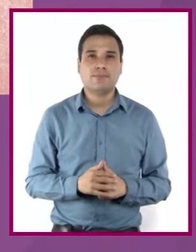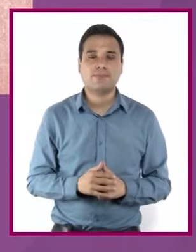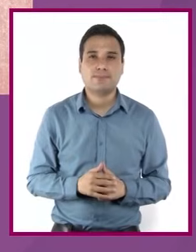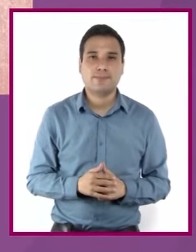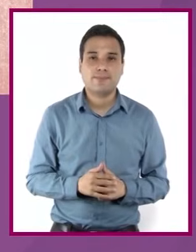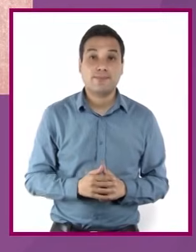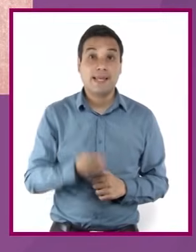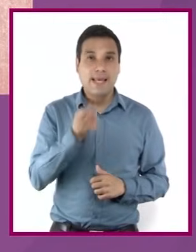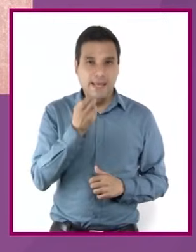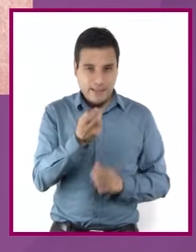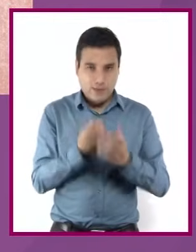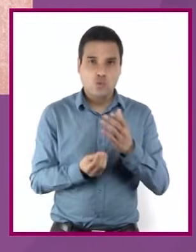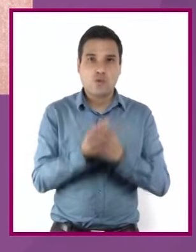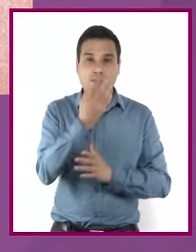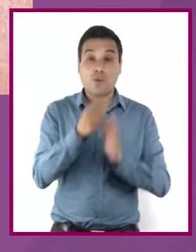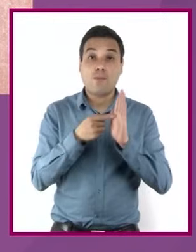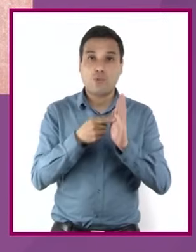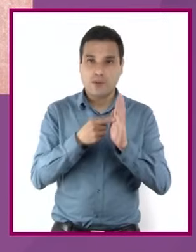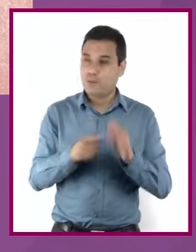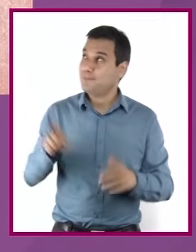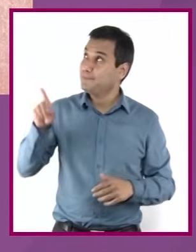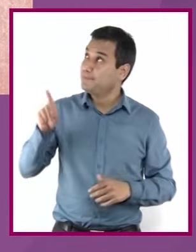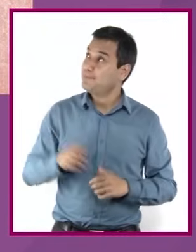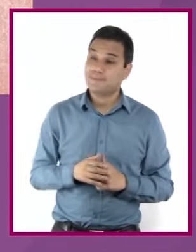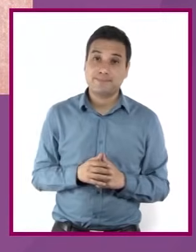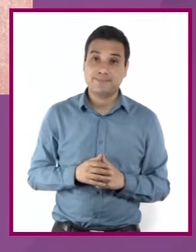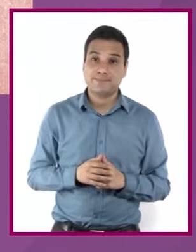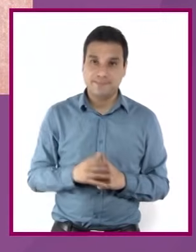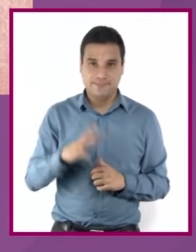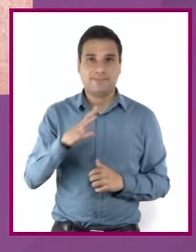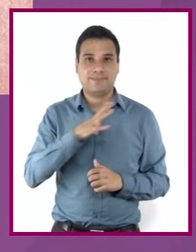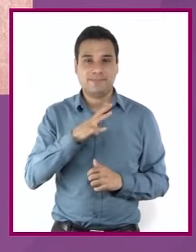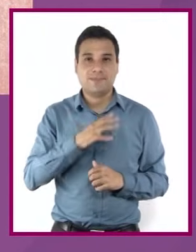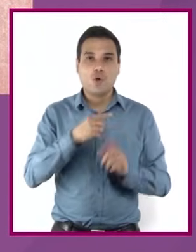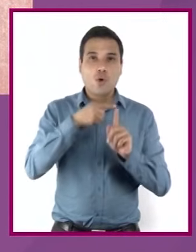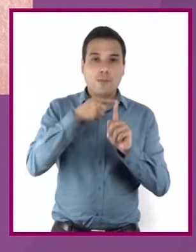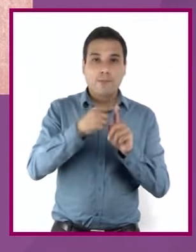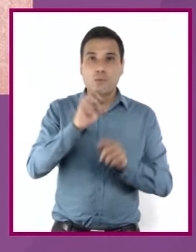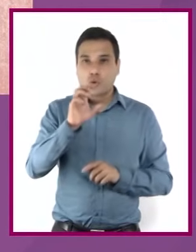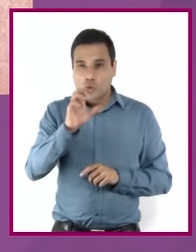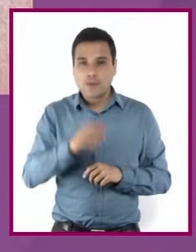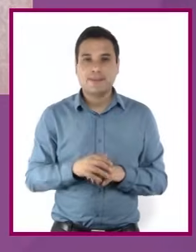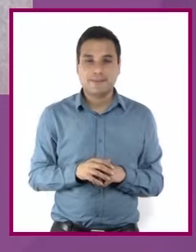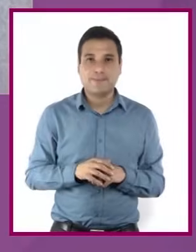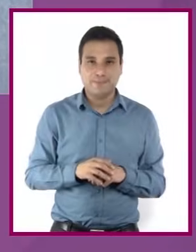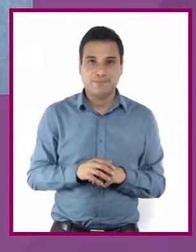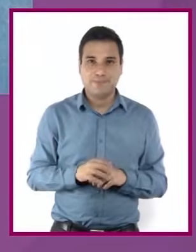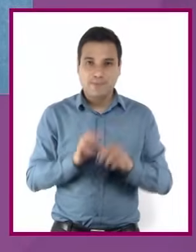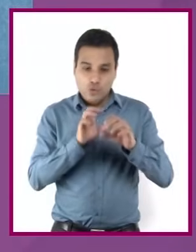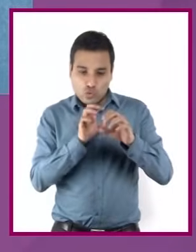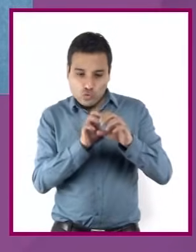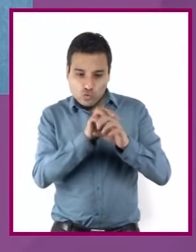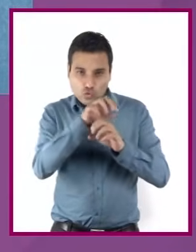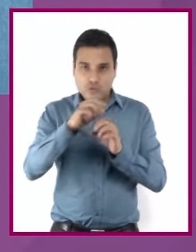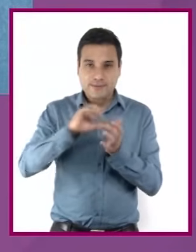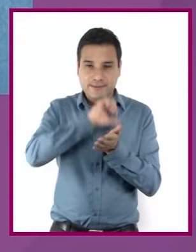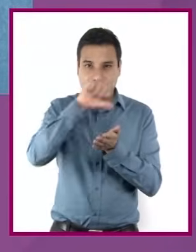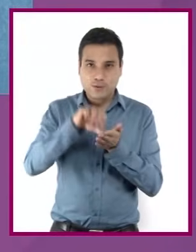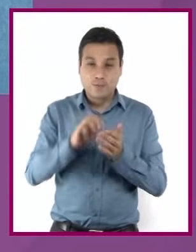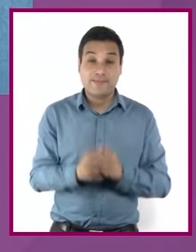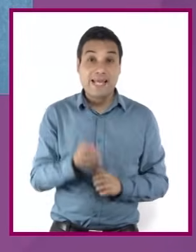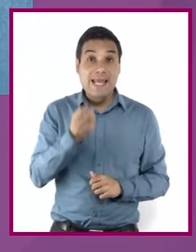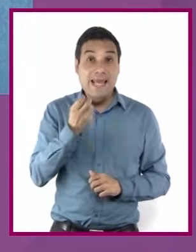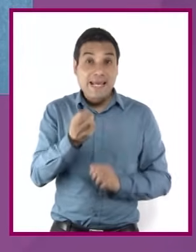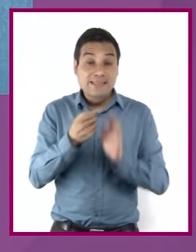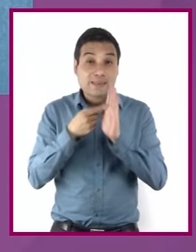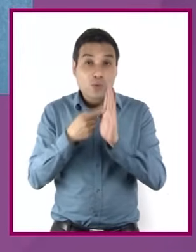Así nació el modelo del átomo de Rutherford, con protones, partículas positivas que conformaban el núcleo. Este modelo